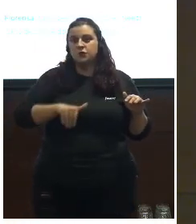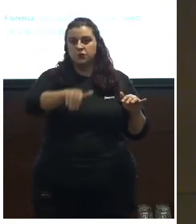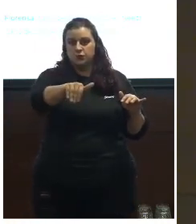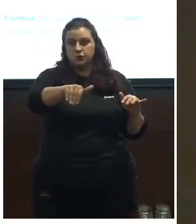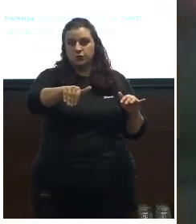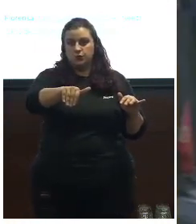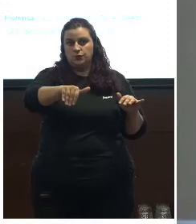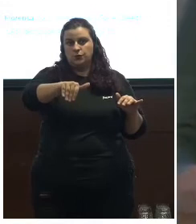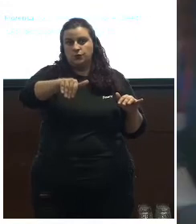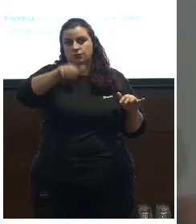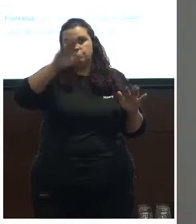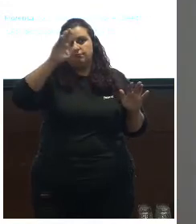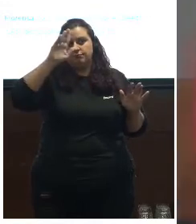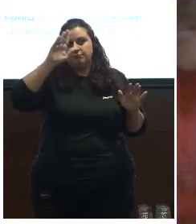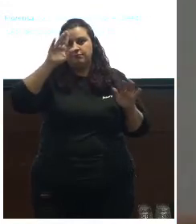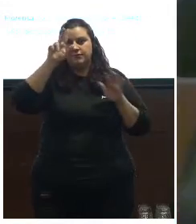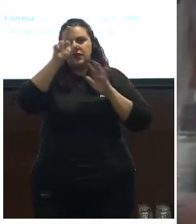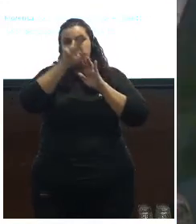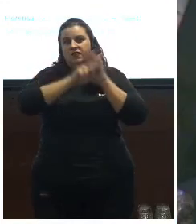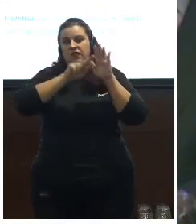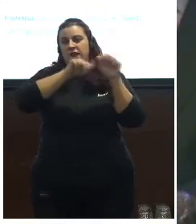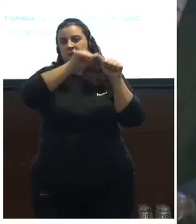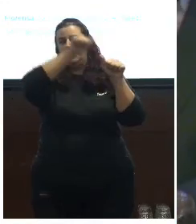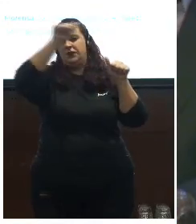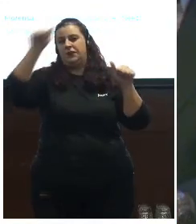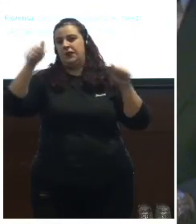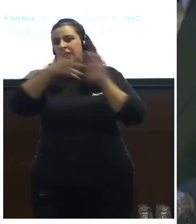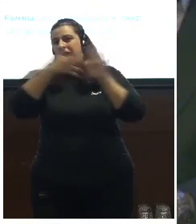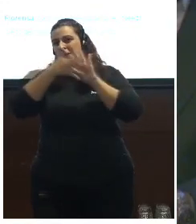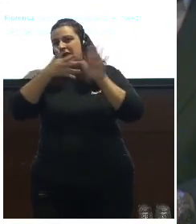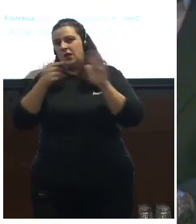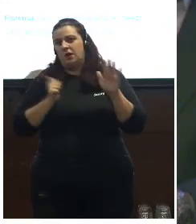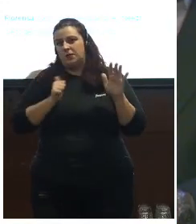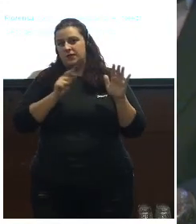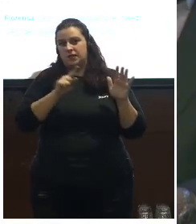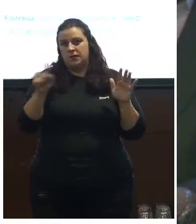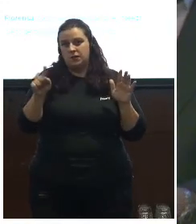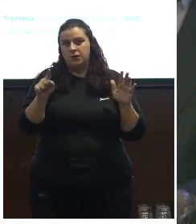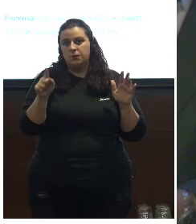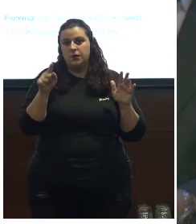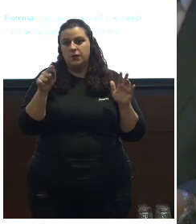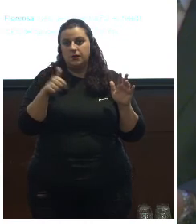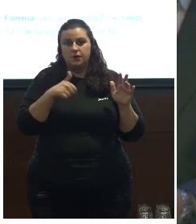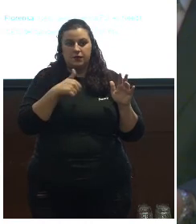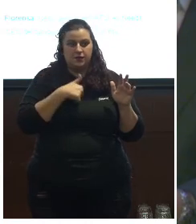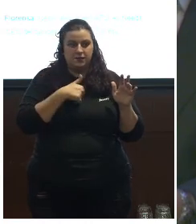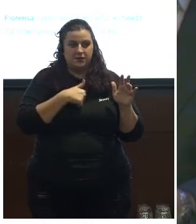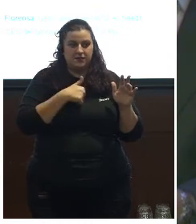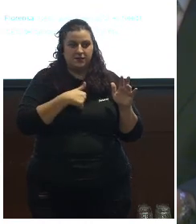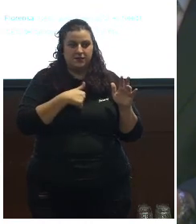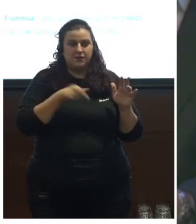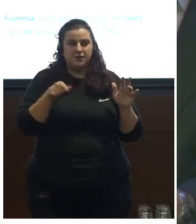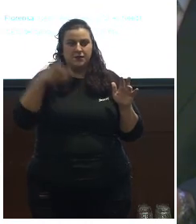en nuestro supervideo, como pasaba tan rápido, no se ha podido aprovechar. Y yo luego no he hecho énfasis, pero para mí es importante en